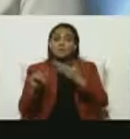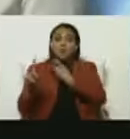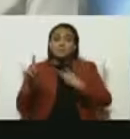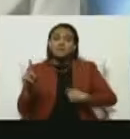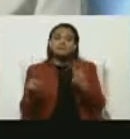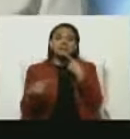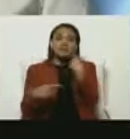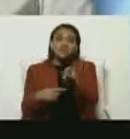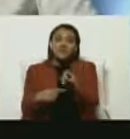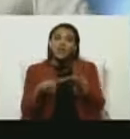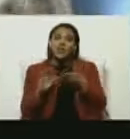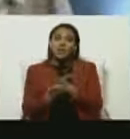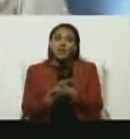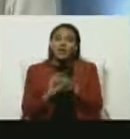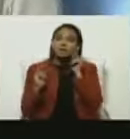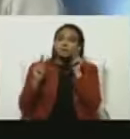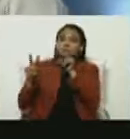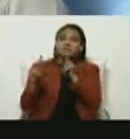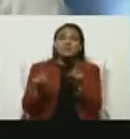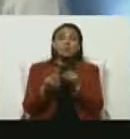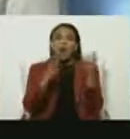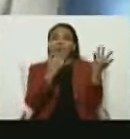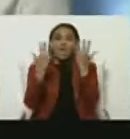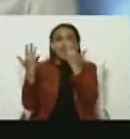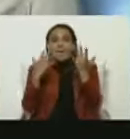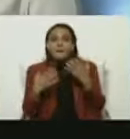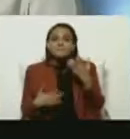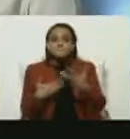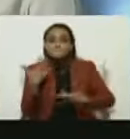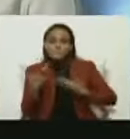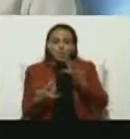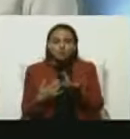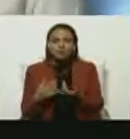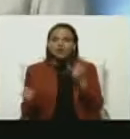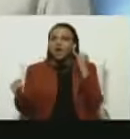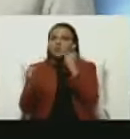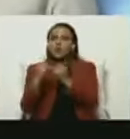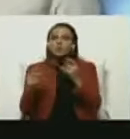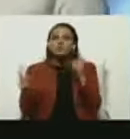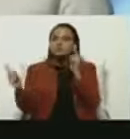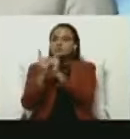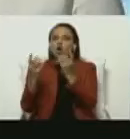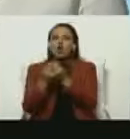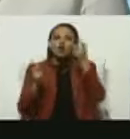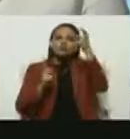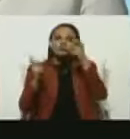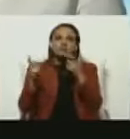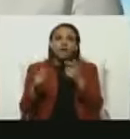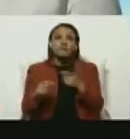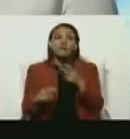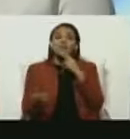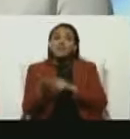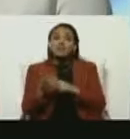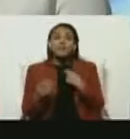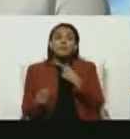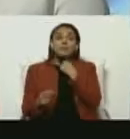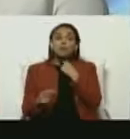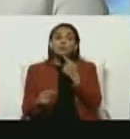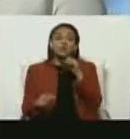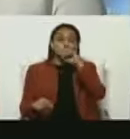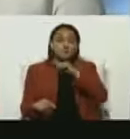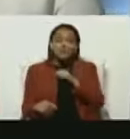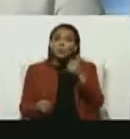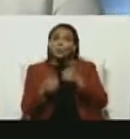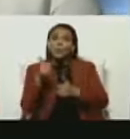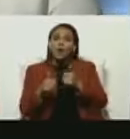lo decía, visiblemente emocionado, el último capítulo en ese encuentro con el líder Hugo Chávez. El que más me encantó, pues obviamente,